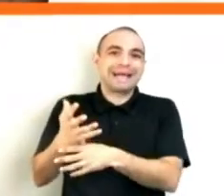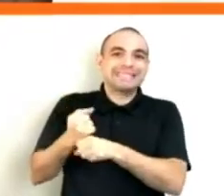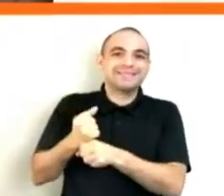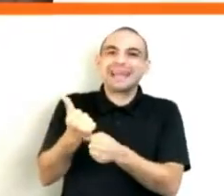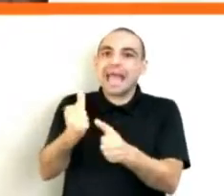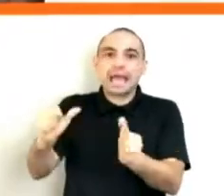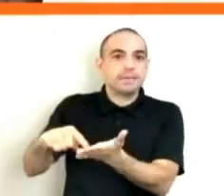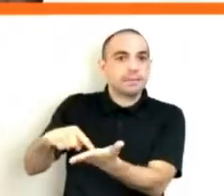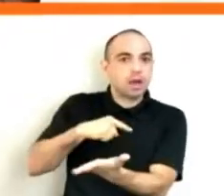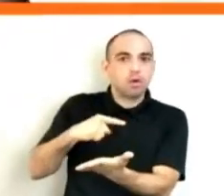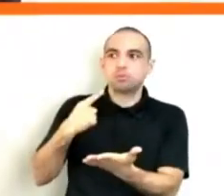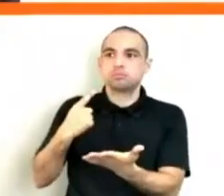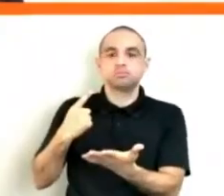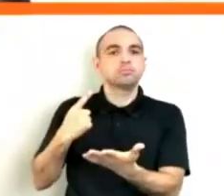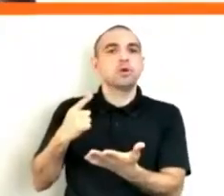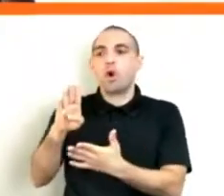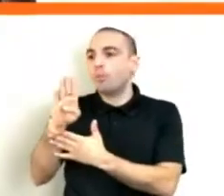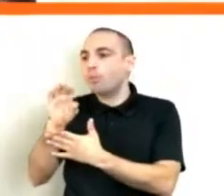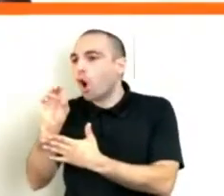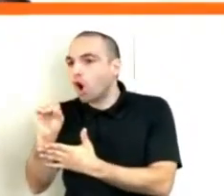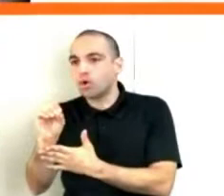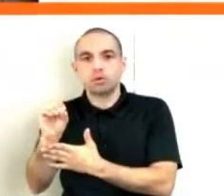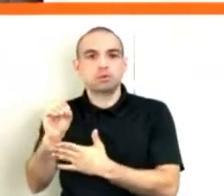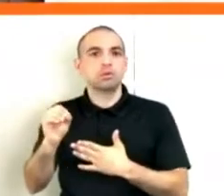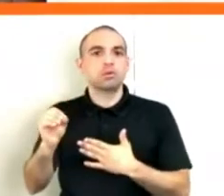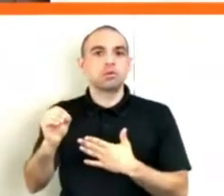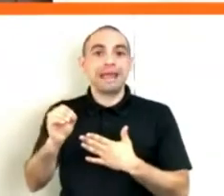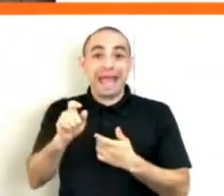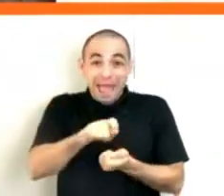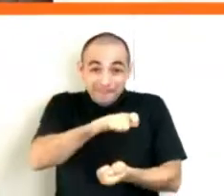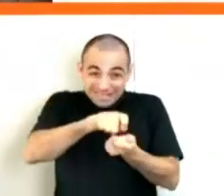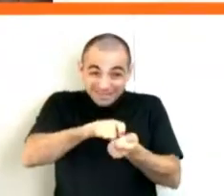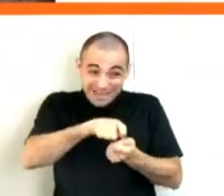por empleo propio o algún bono específicamente para esas semanas que